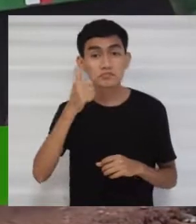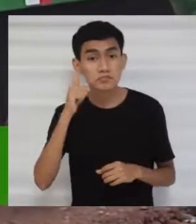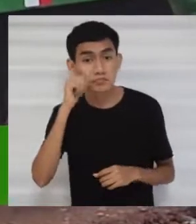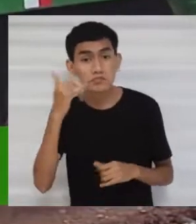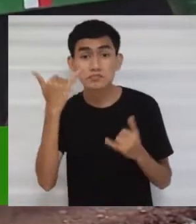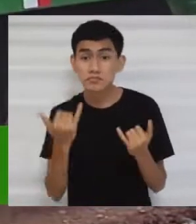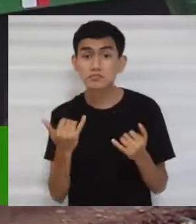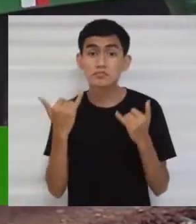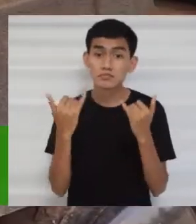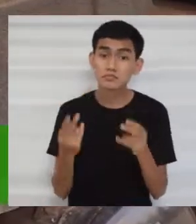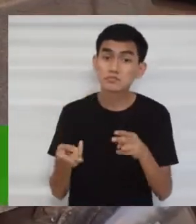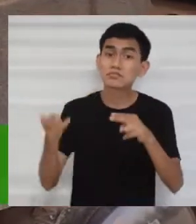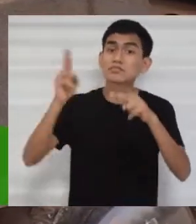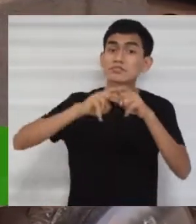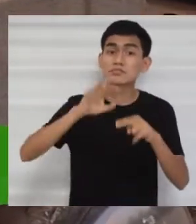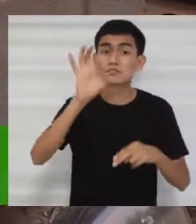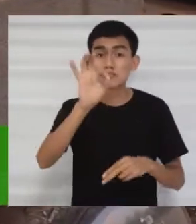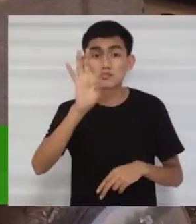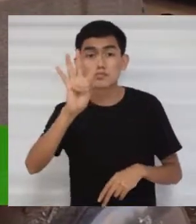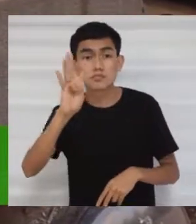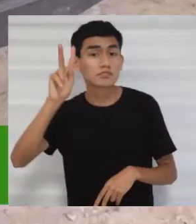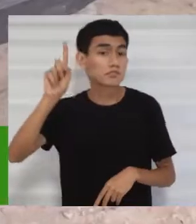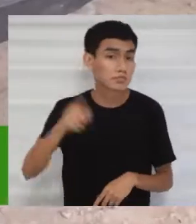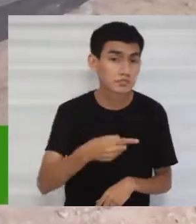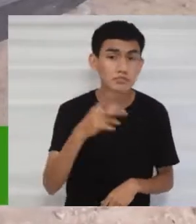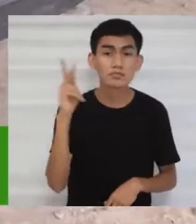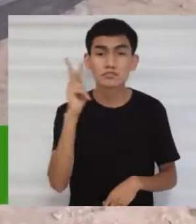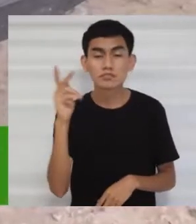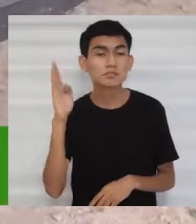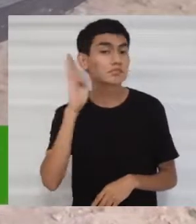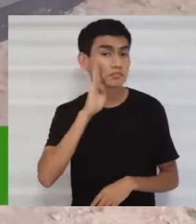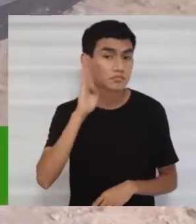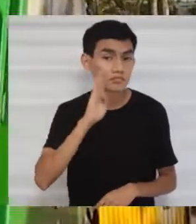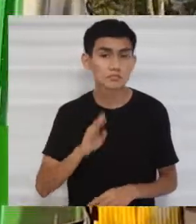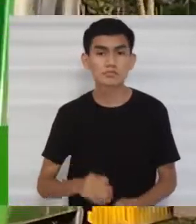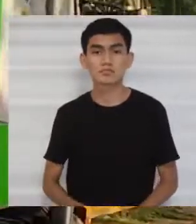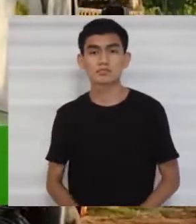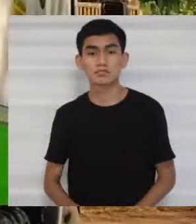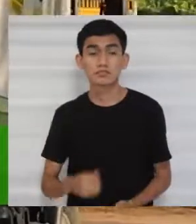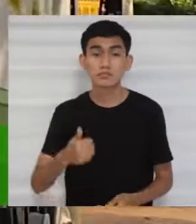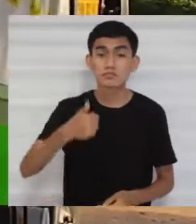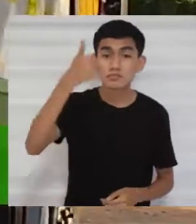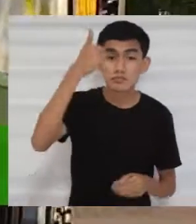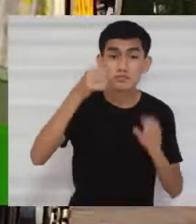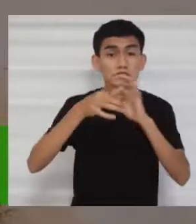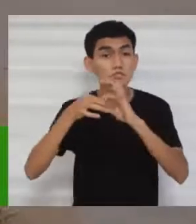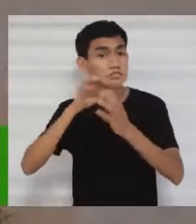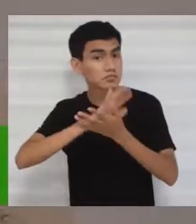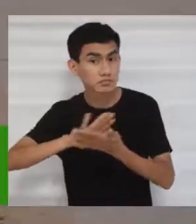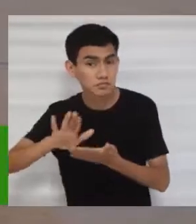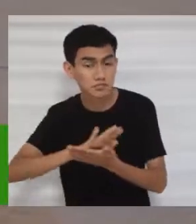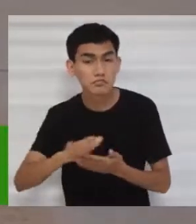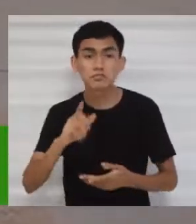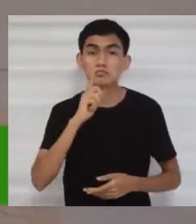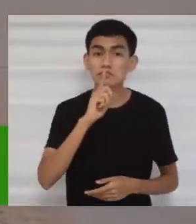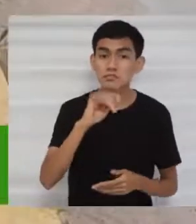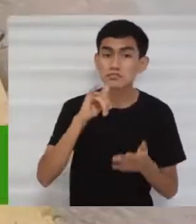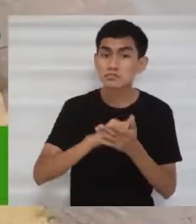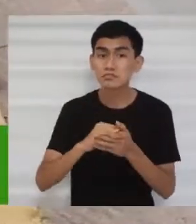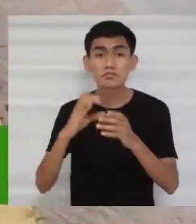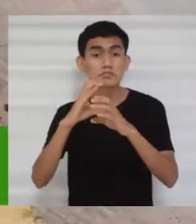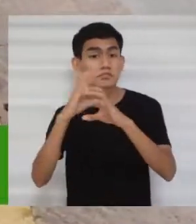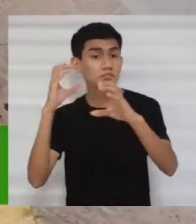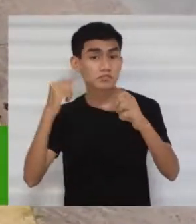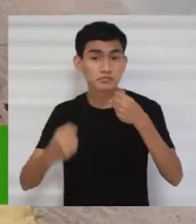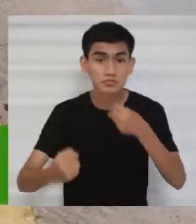94 toneladas diarias. Freddy Panduro Ruiz, subgerente de limpieza pública, indicó que los